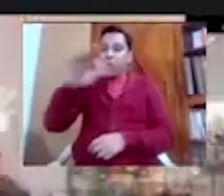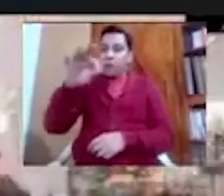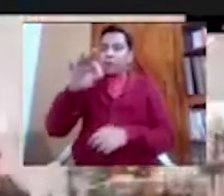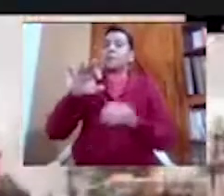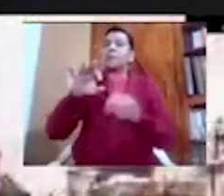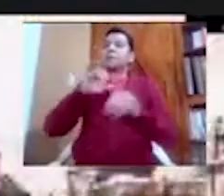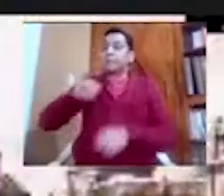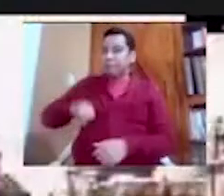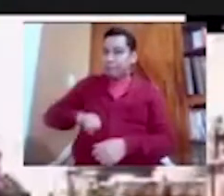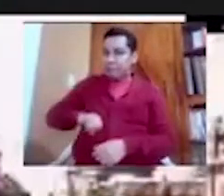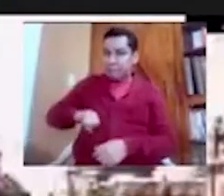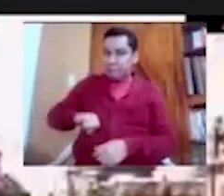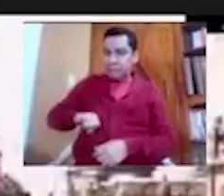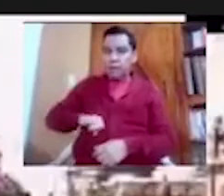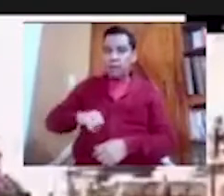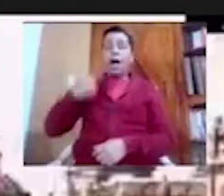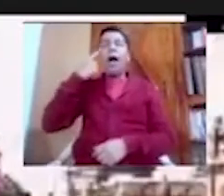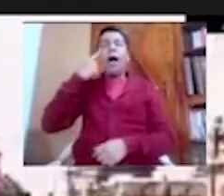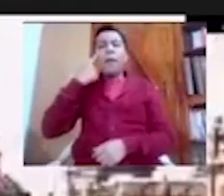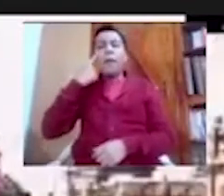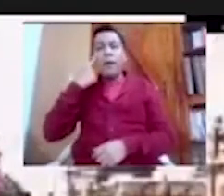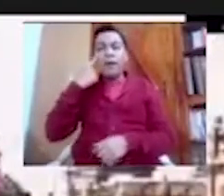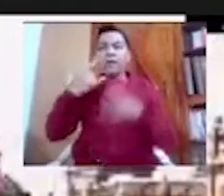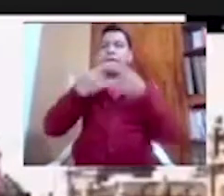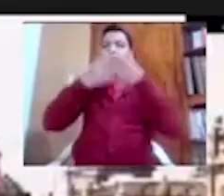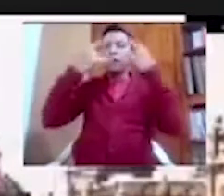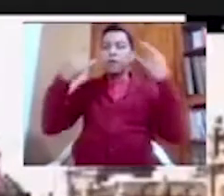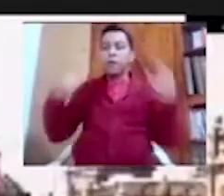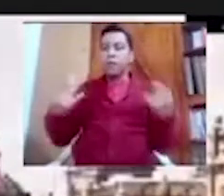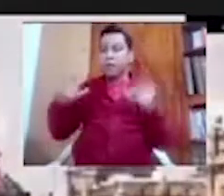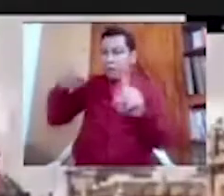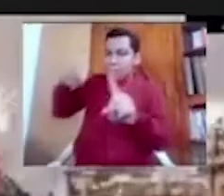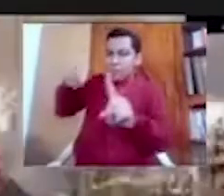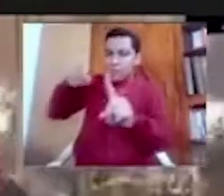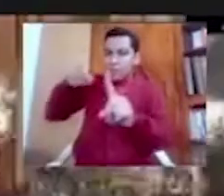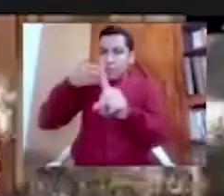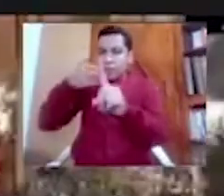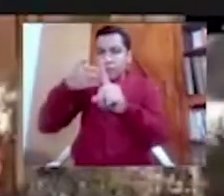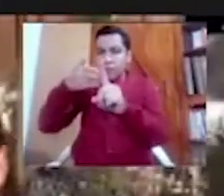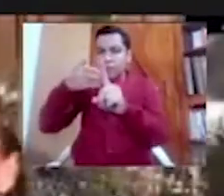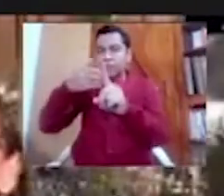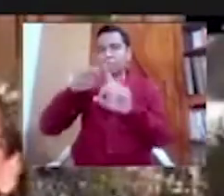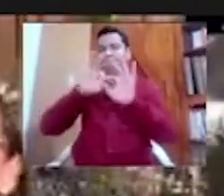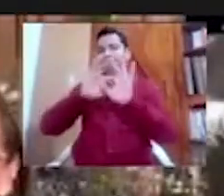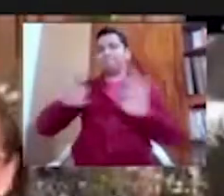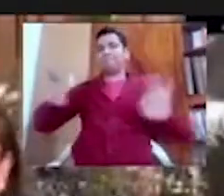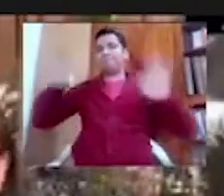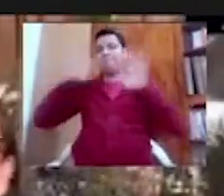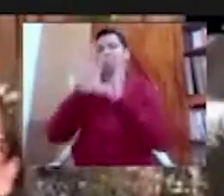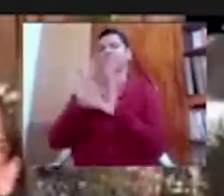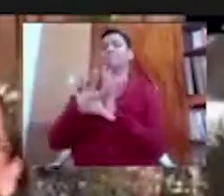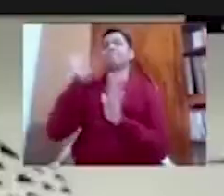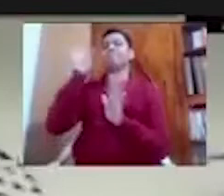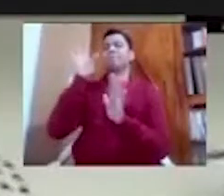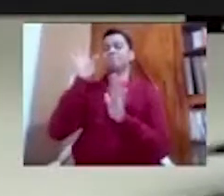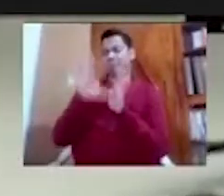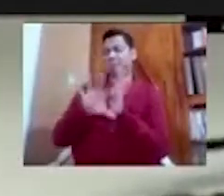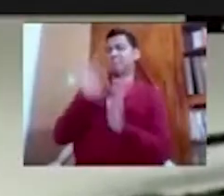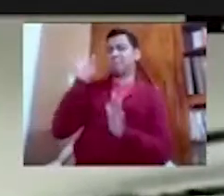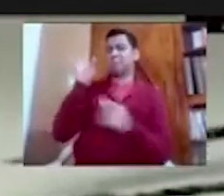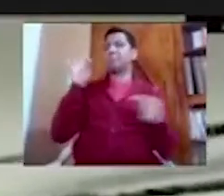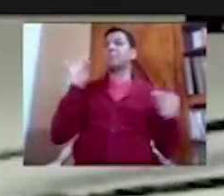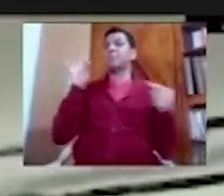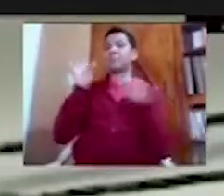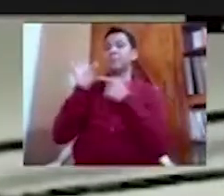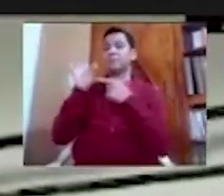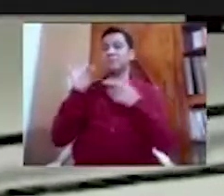factor interesante de acercamiento el que abordemos solamente un aspecto fundamental en su historia, que es